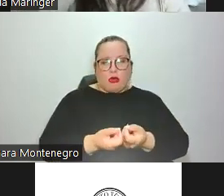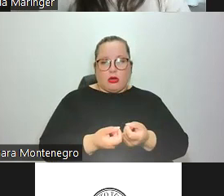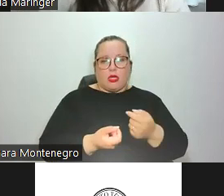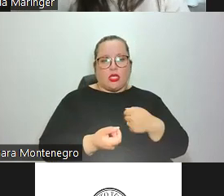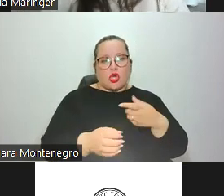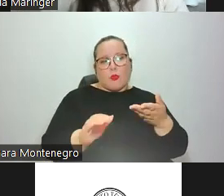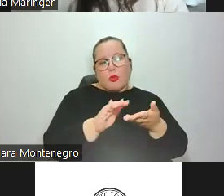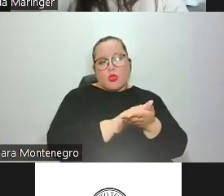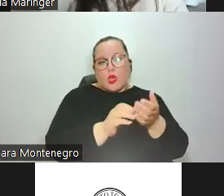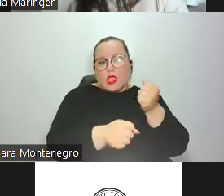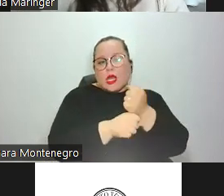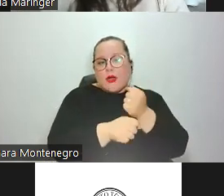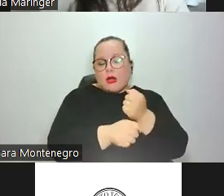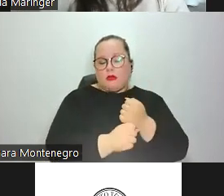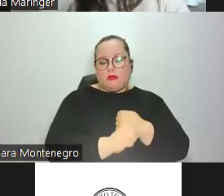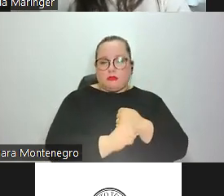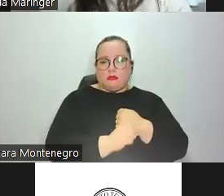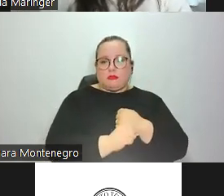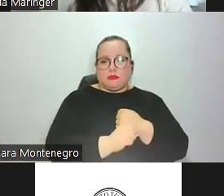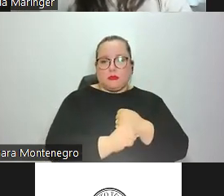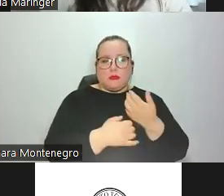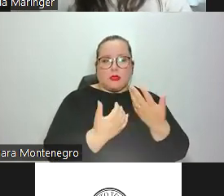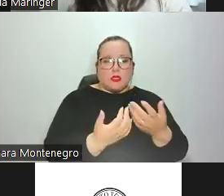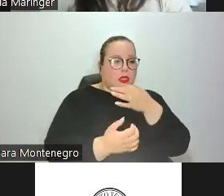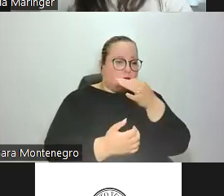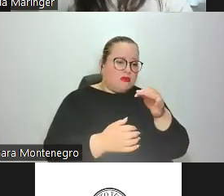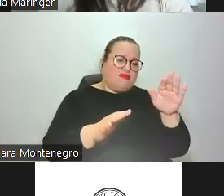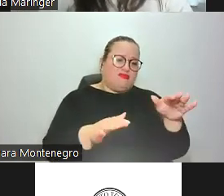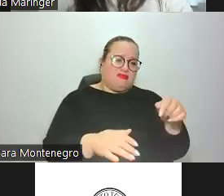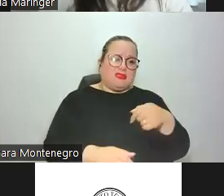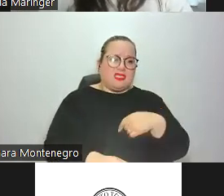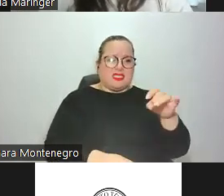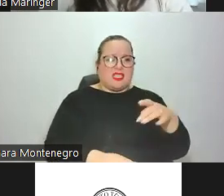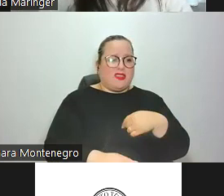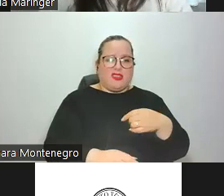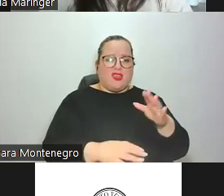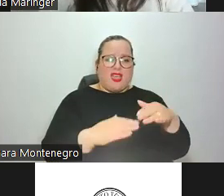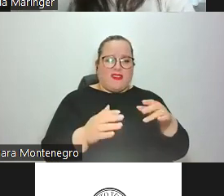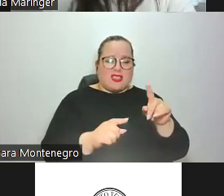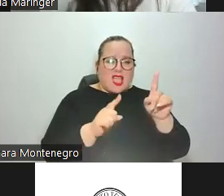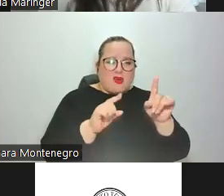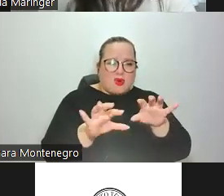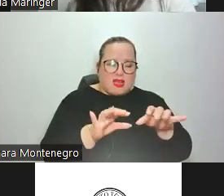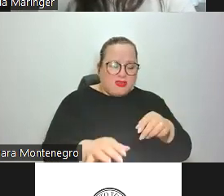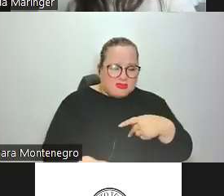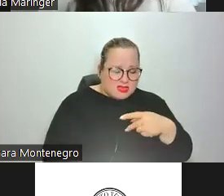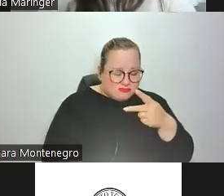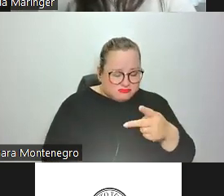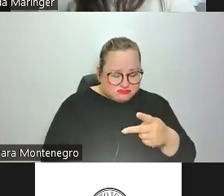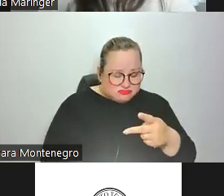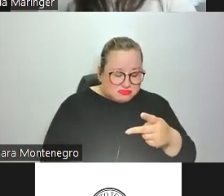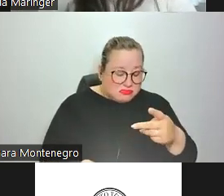postulando un trabajo. Y llego y digo, ¿sabes qué? A mí se me van mucho los detalles. O sea,